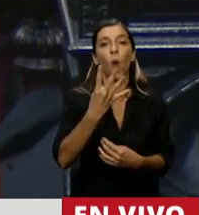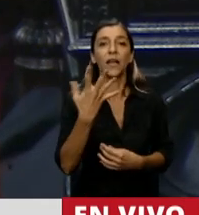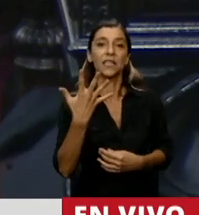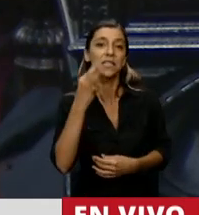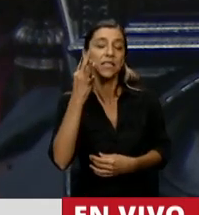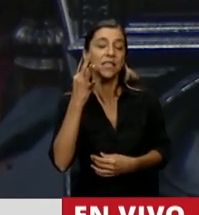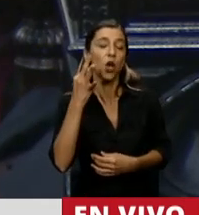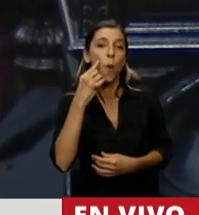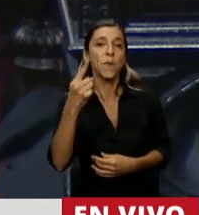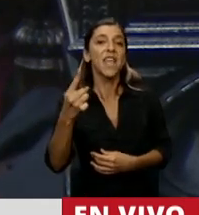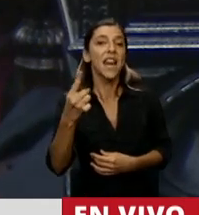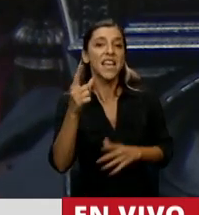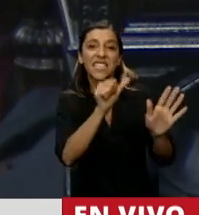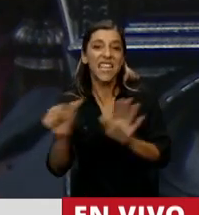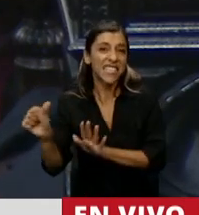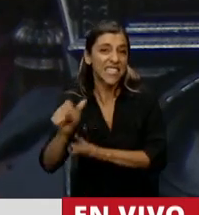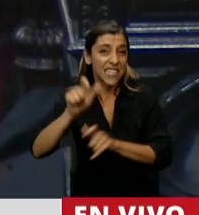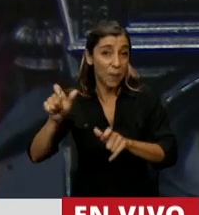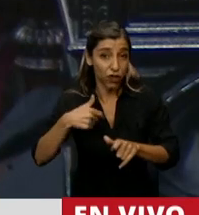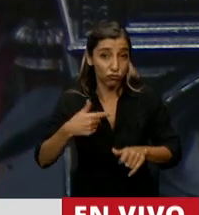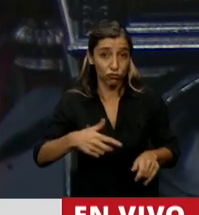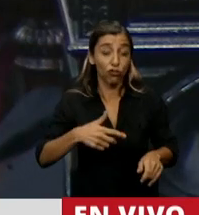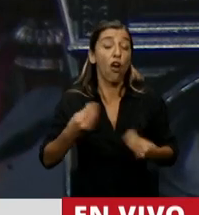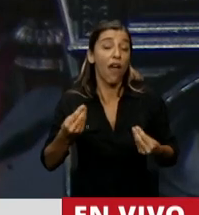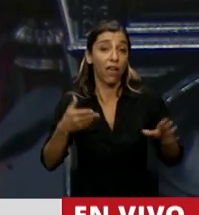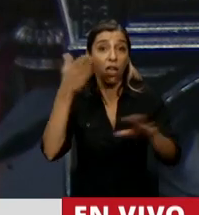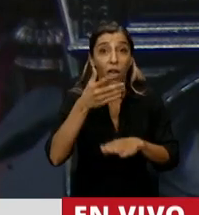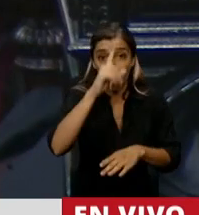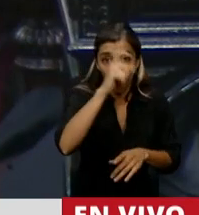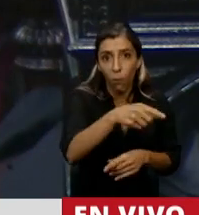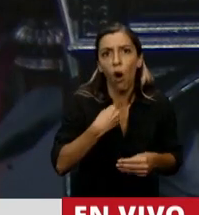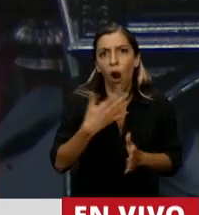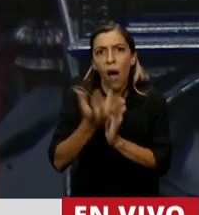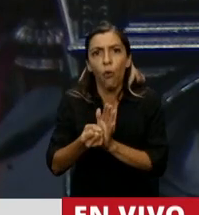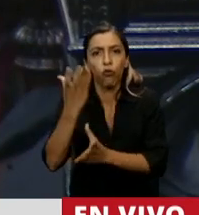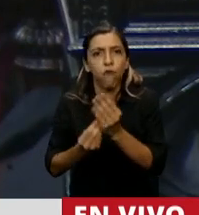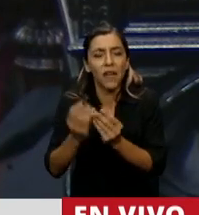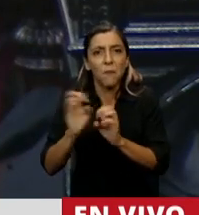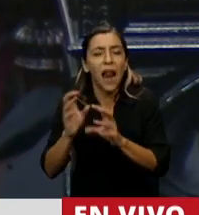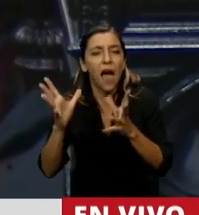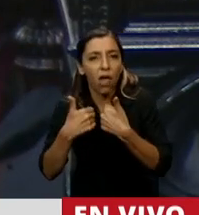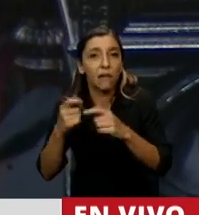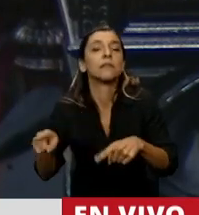45.600 personas gestantes que egresan por año con abortos incompletos, el Estado gasta